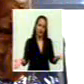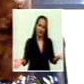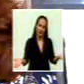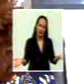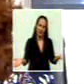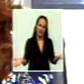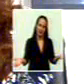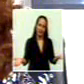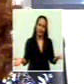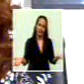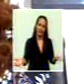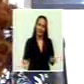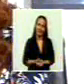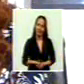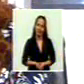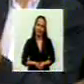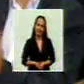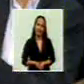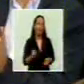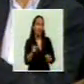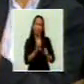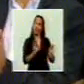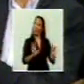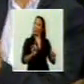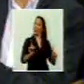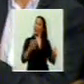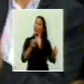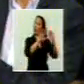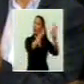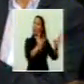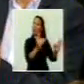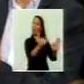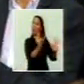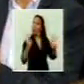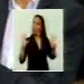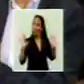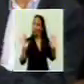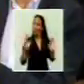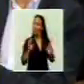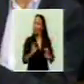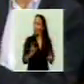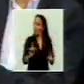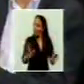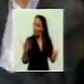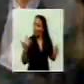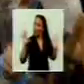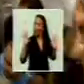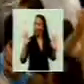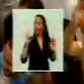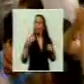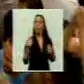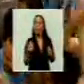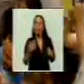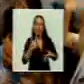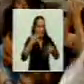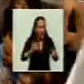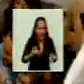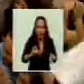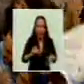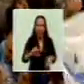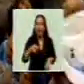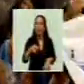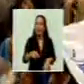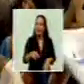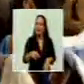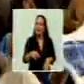No, no estaría mal, no estaría mal, no estaría mal, porque la verdad, la verdad que